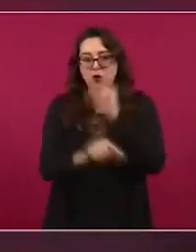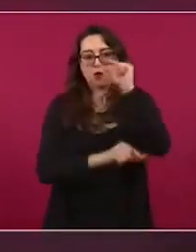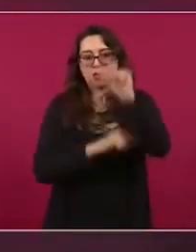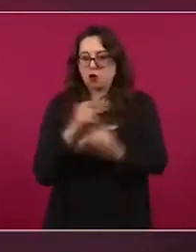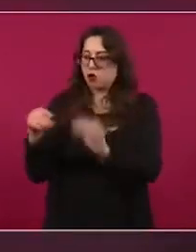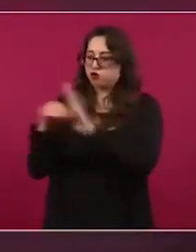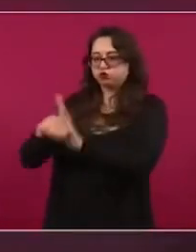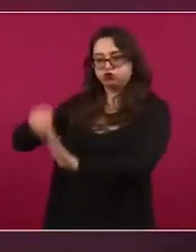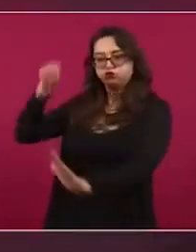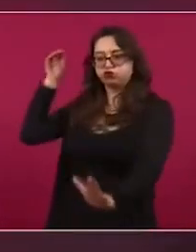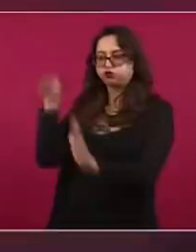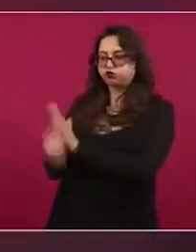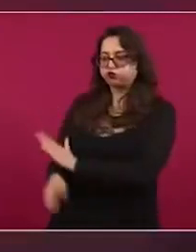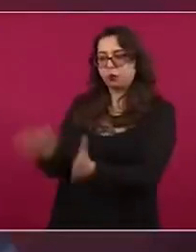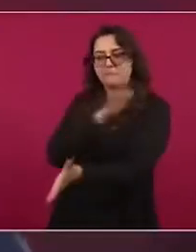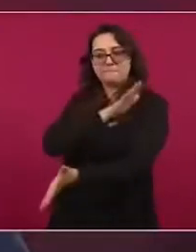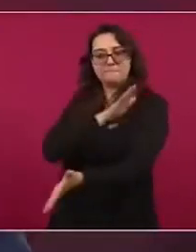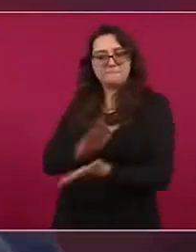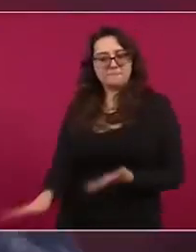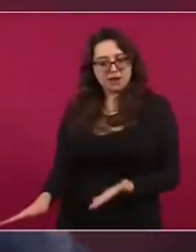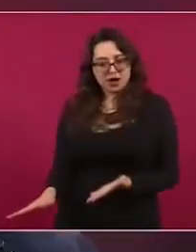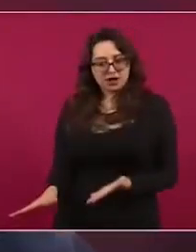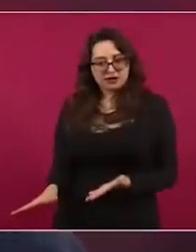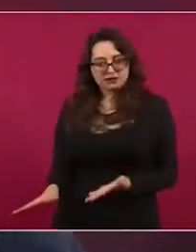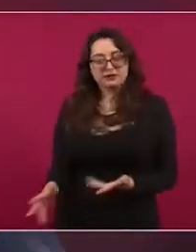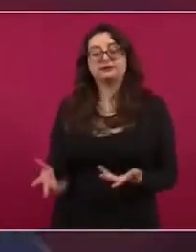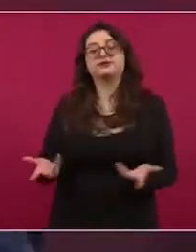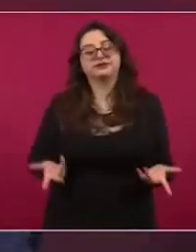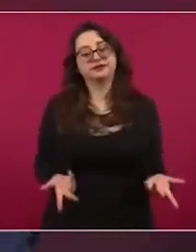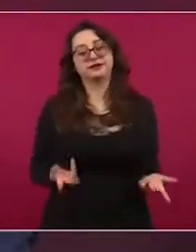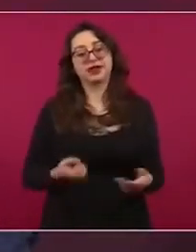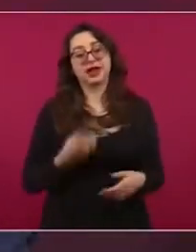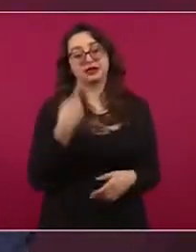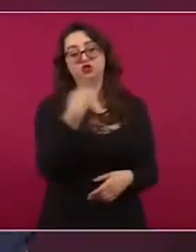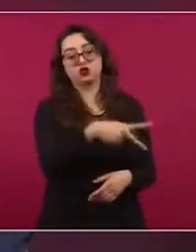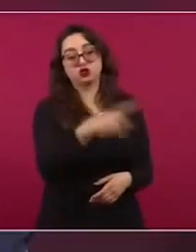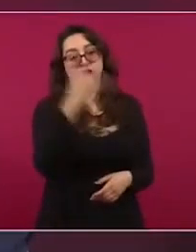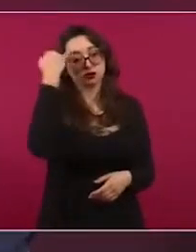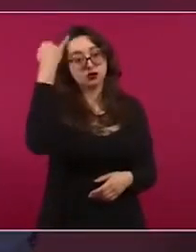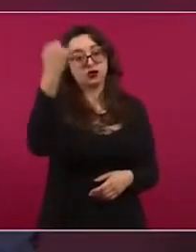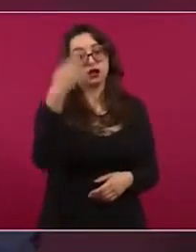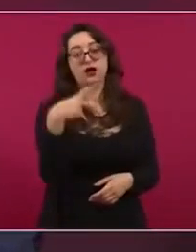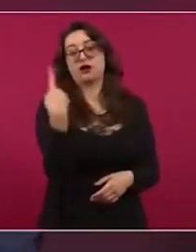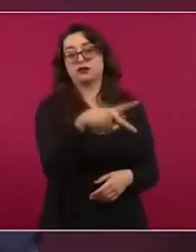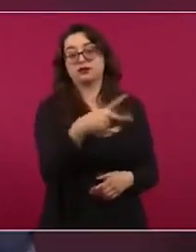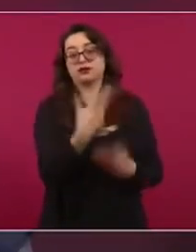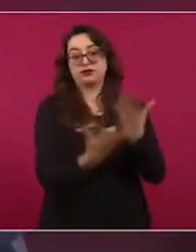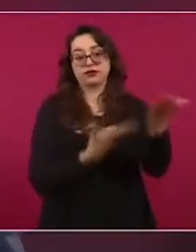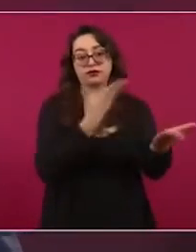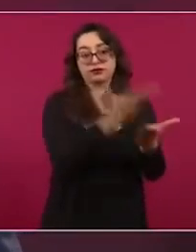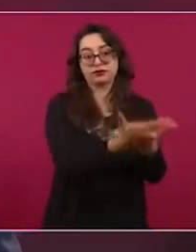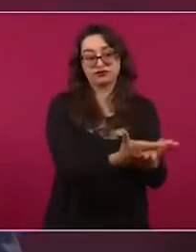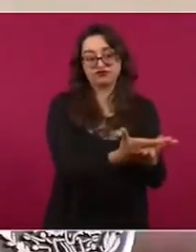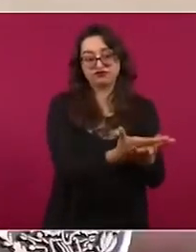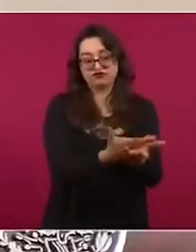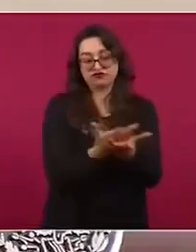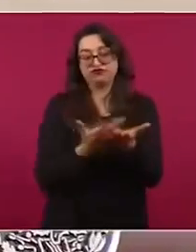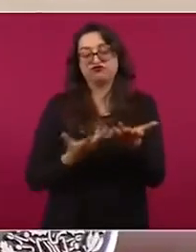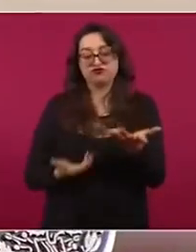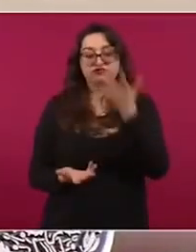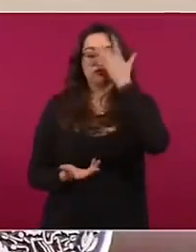rescatado estaría generando ahora el 10%